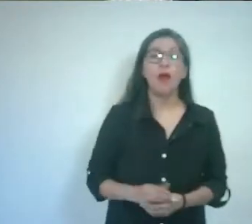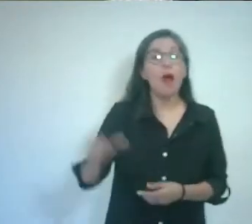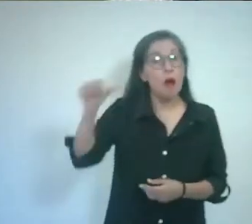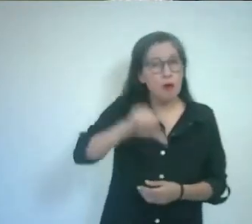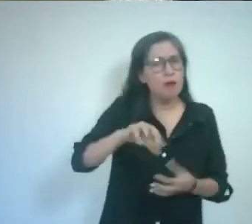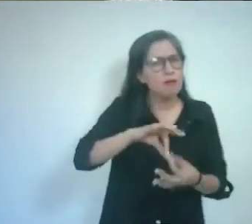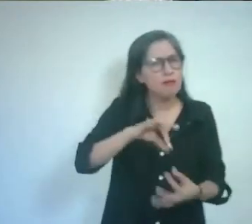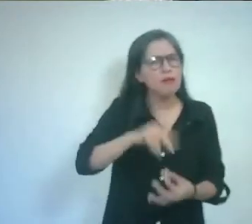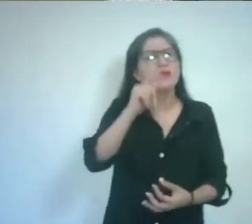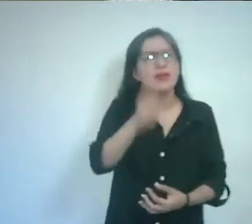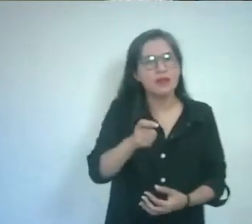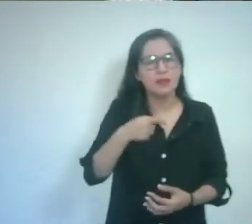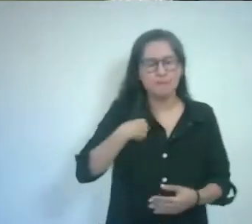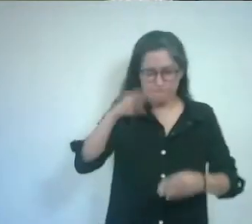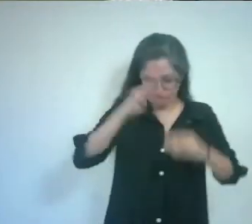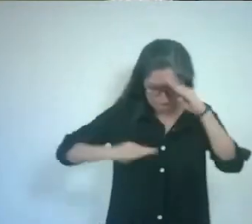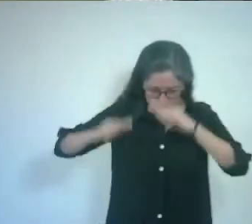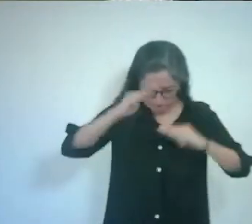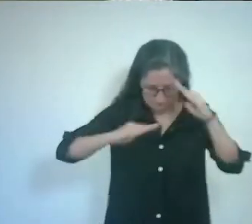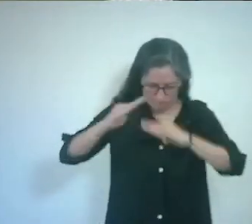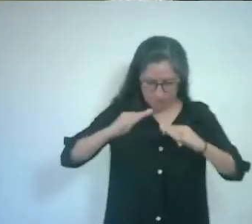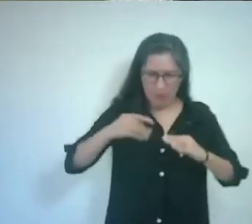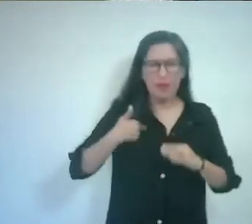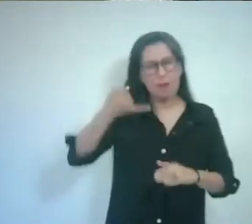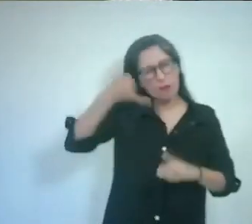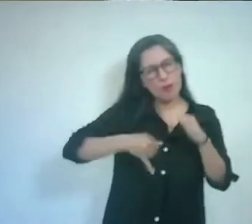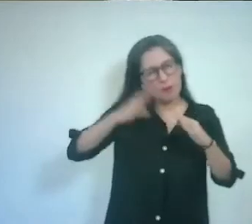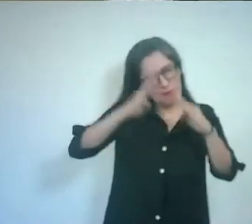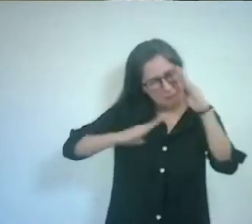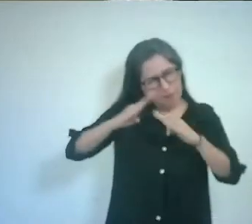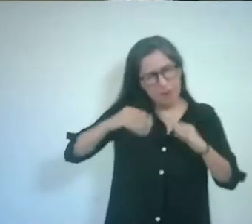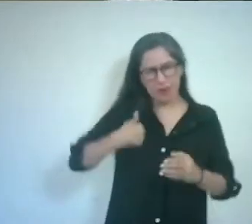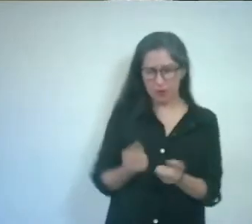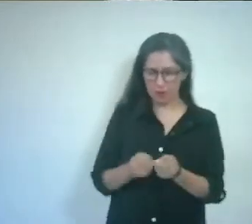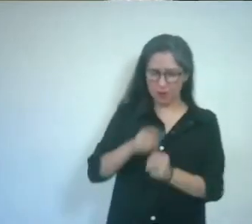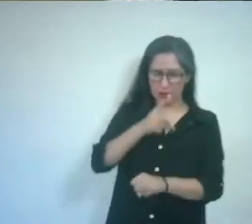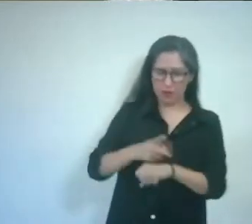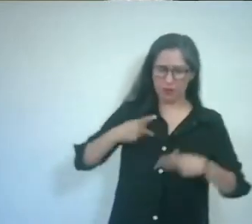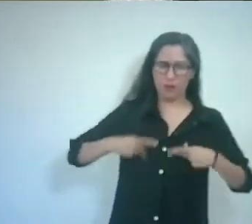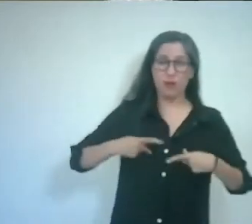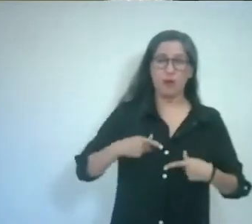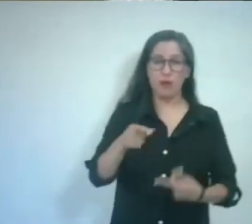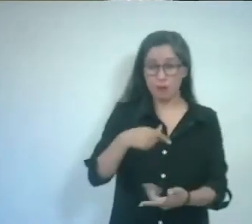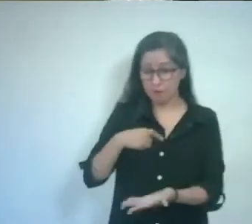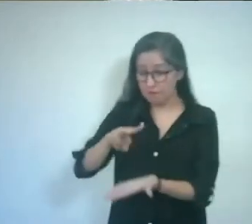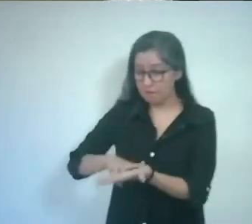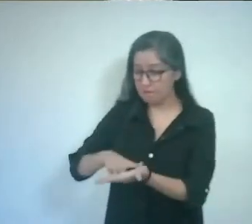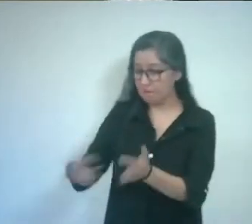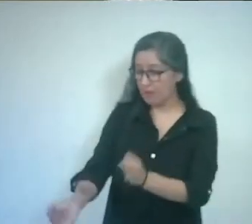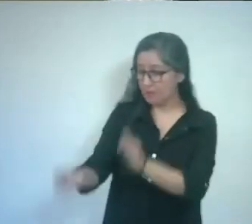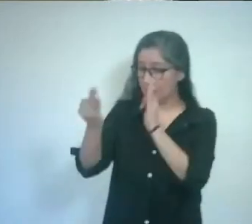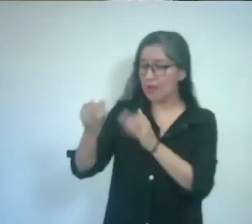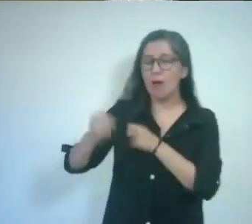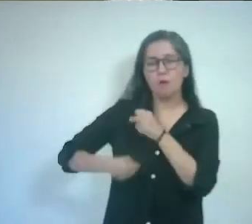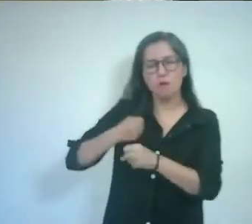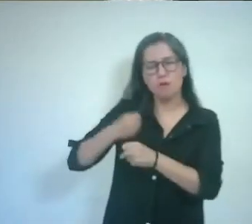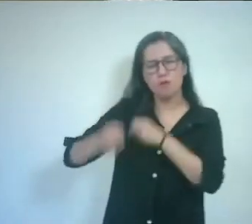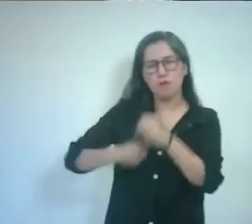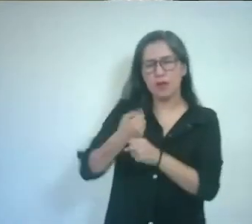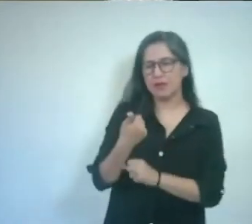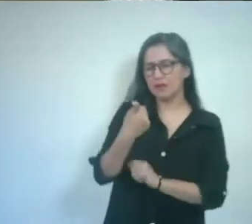también será un momento de profunda reflexión para nuestra sociedad. Tendremos ante nosotros el resultado del trabajo que durante los